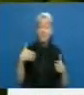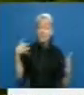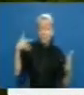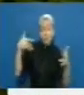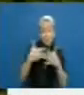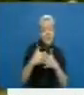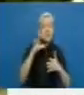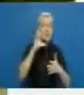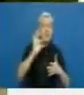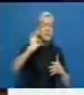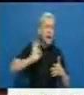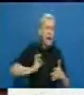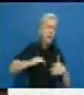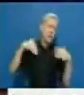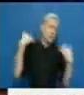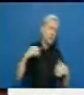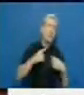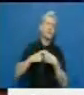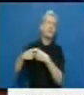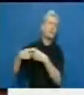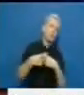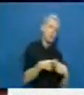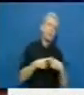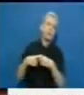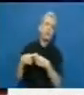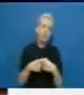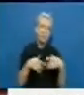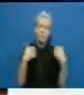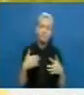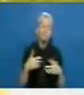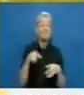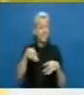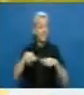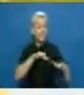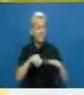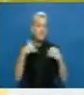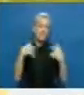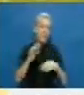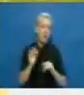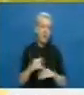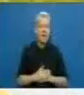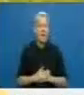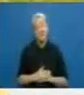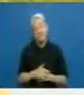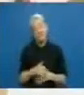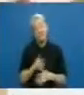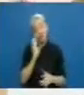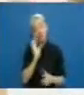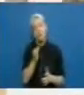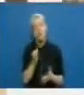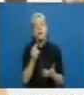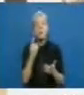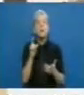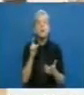siglo. Es viejísima, 50 años. Ajá. El panorama, por supuesto, es crítico en la Argentina. Esto no se puede soslayar. Pero